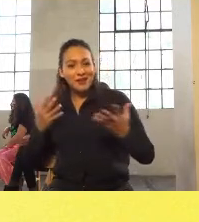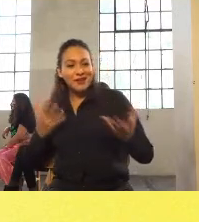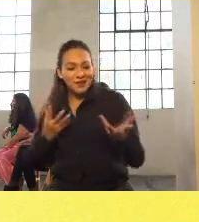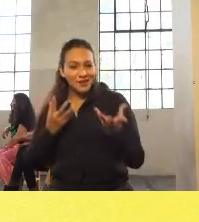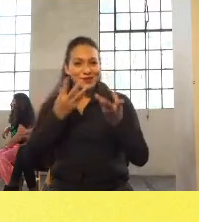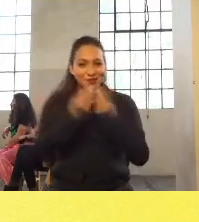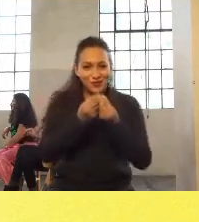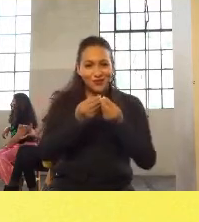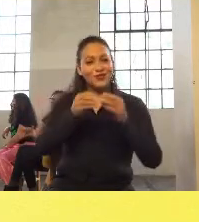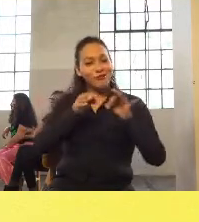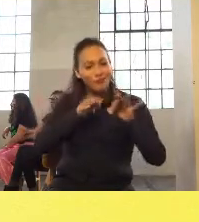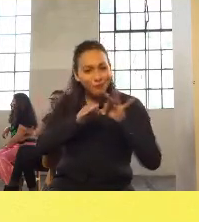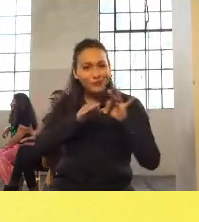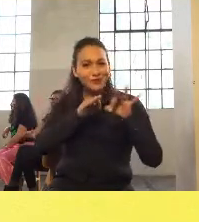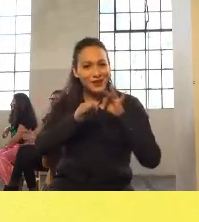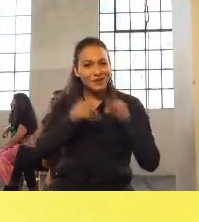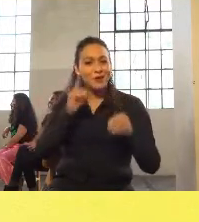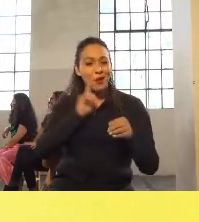Wow. Ay, contratan.